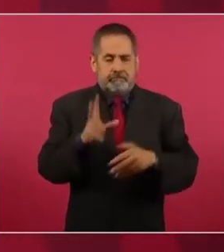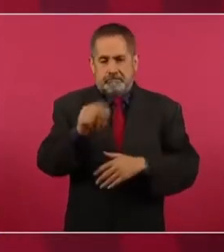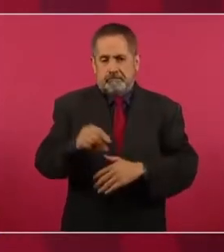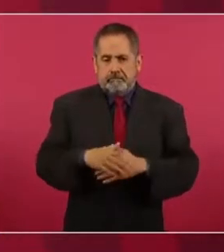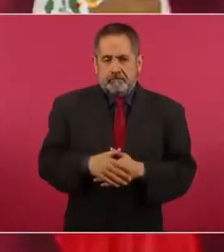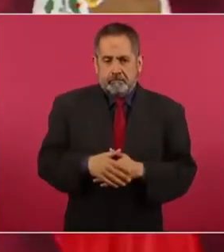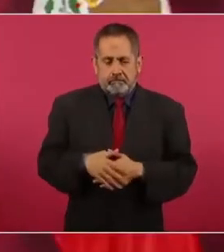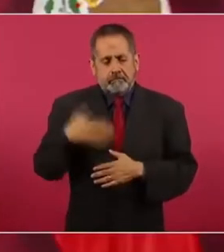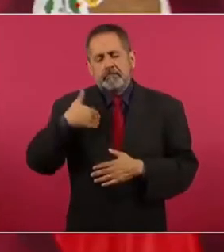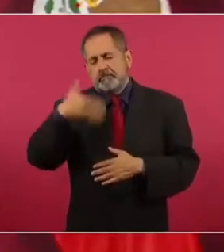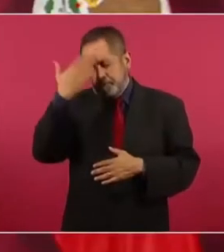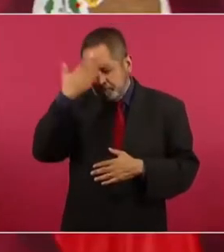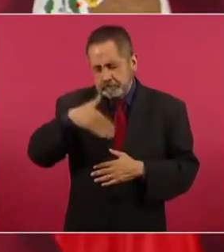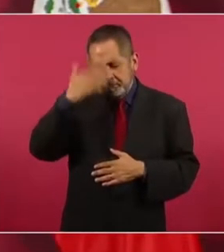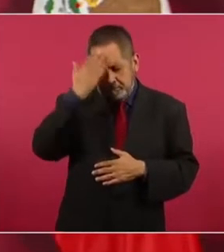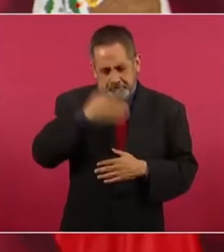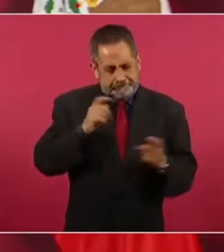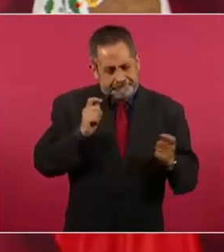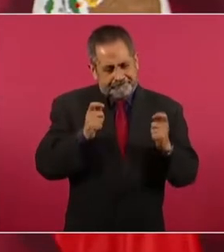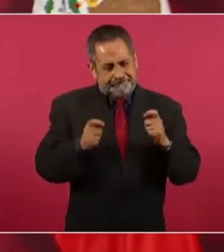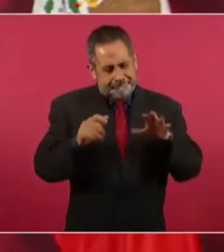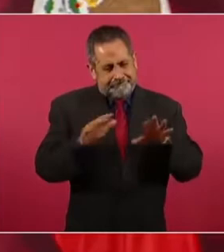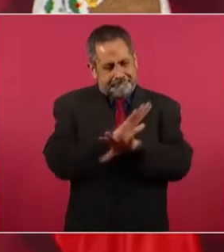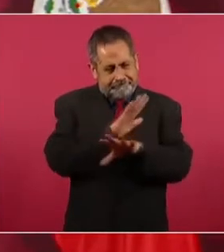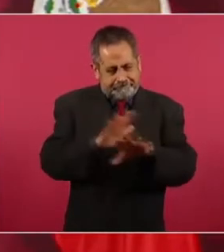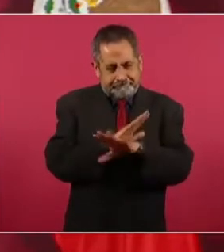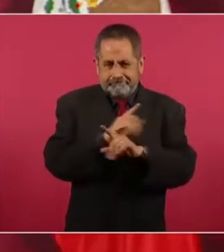Yo sé que cuesta trabajo